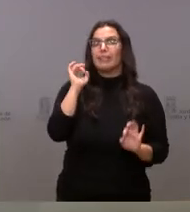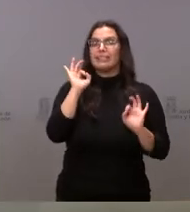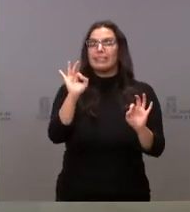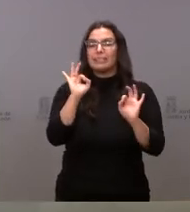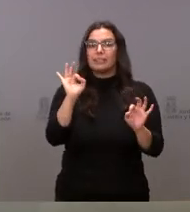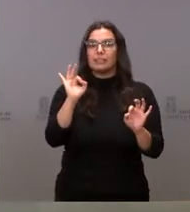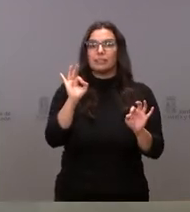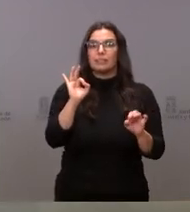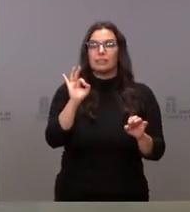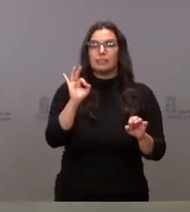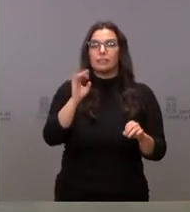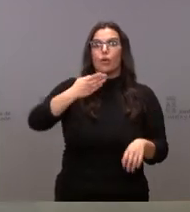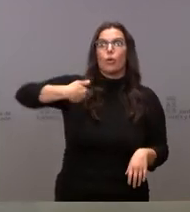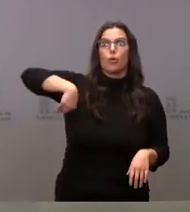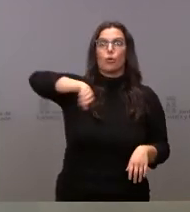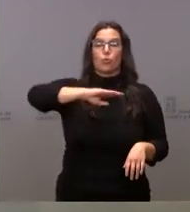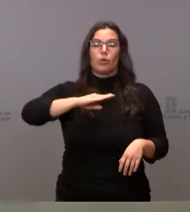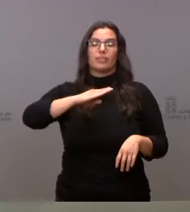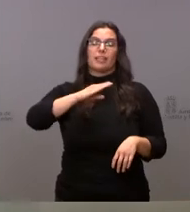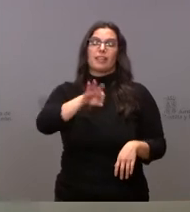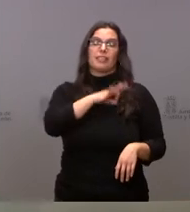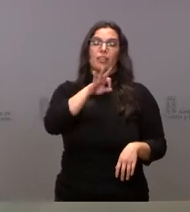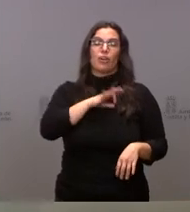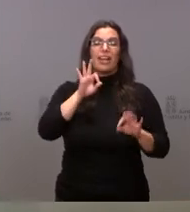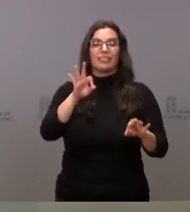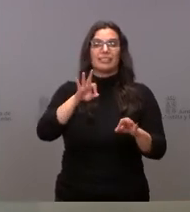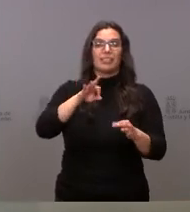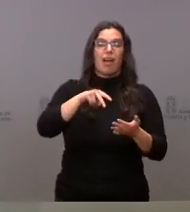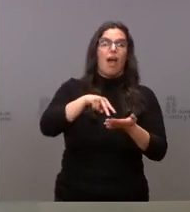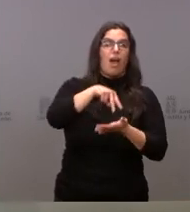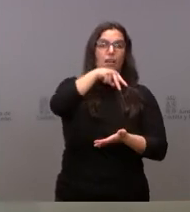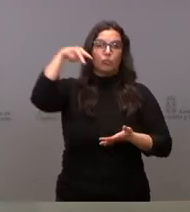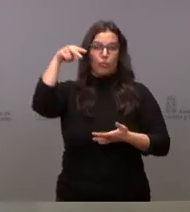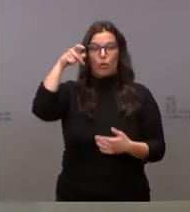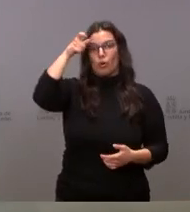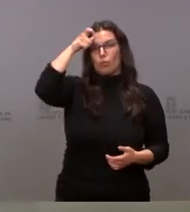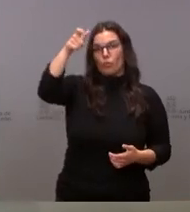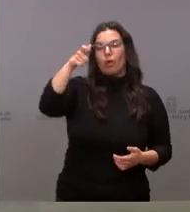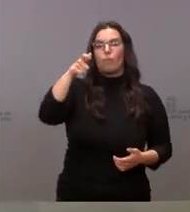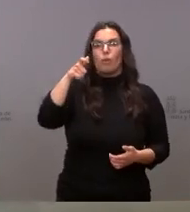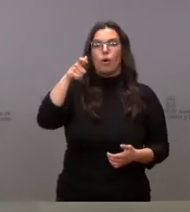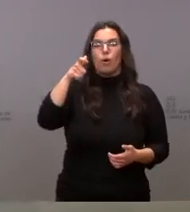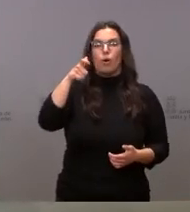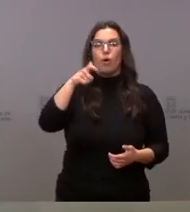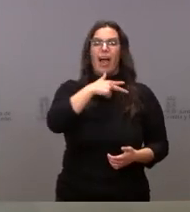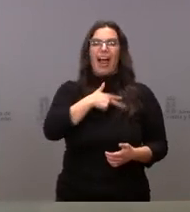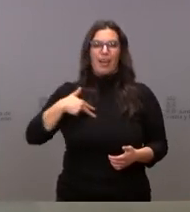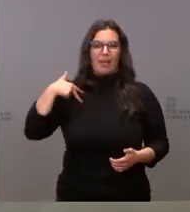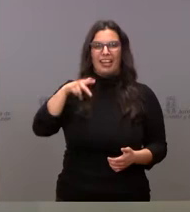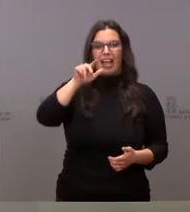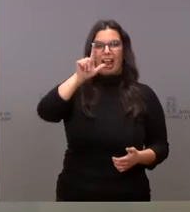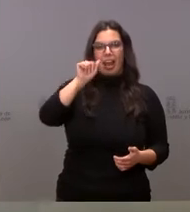la loa de nuestra señora de la asunción en la localidad salmantina de la alberca estamos hablando de una obra de teatro